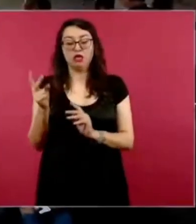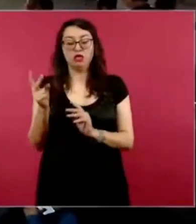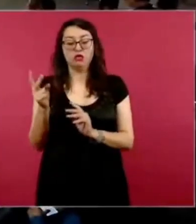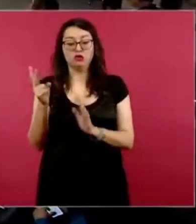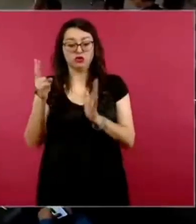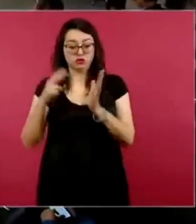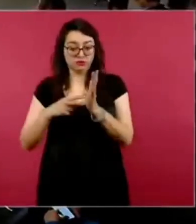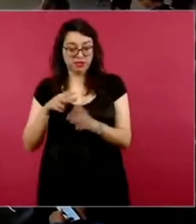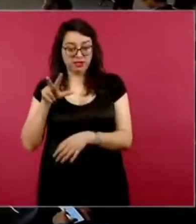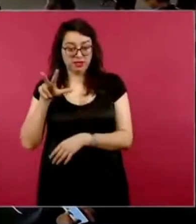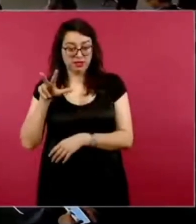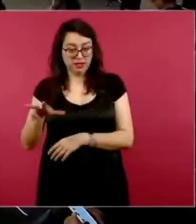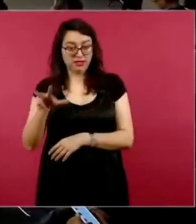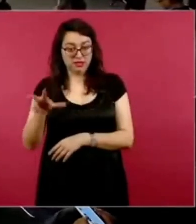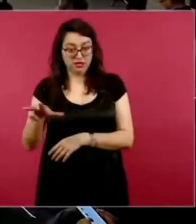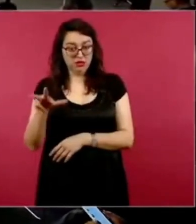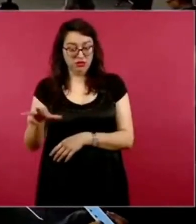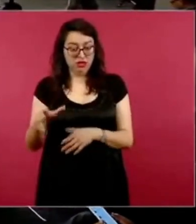2018,